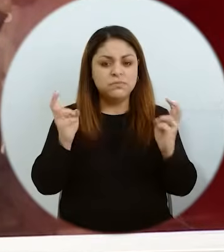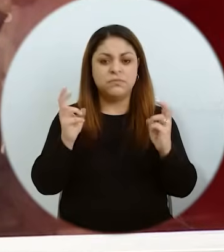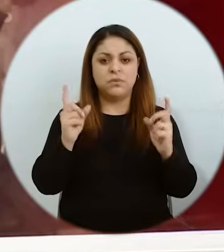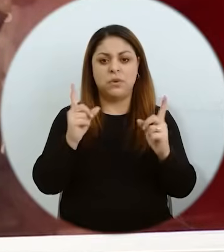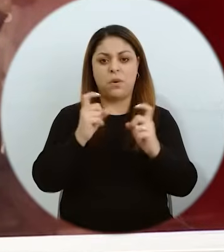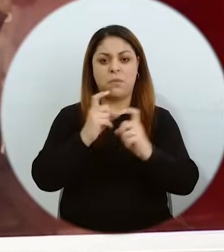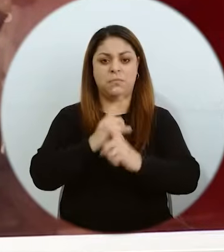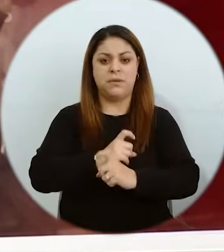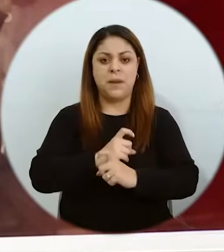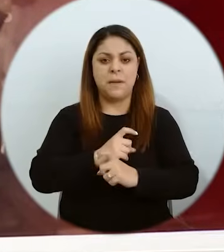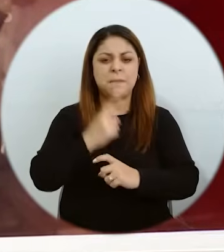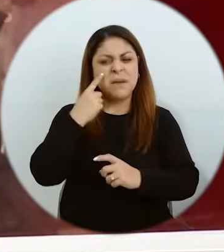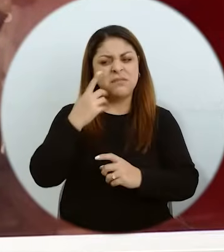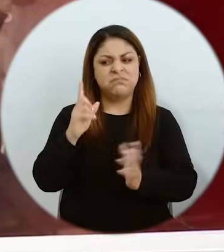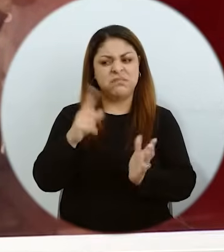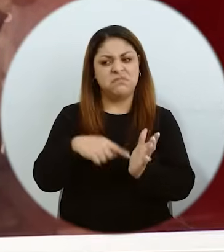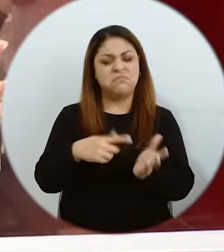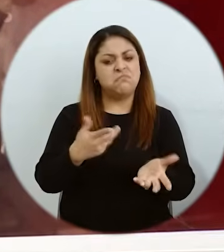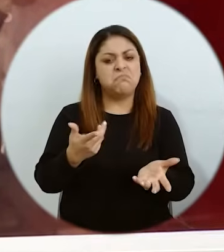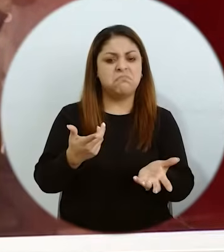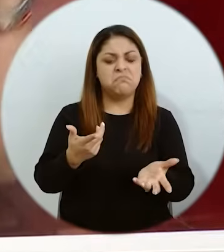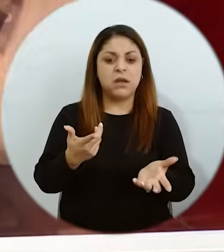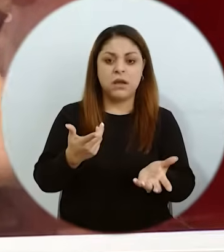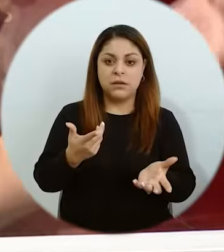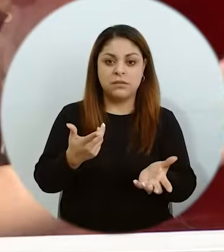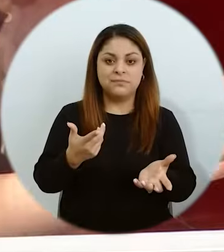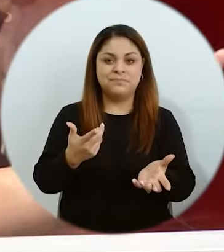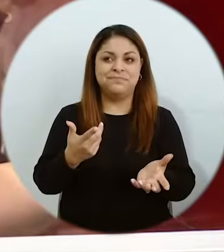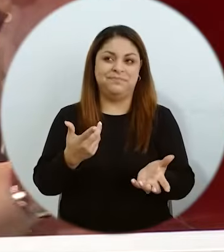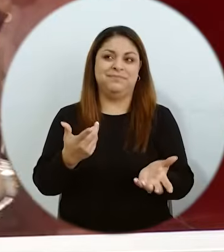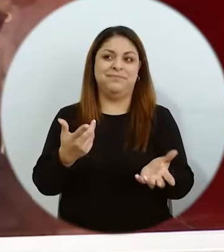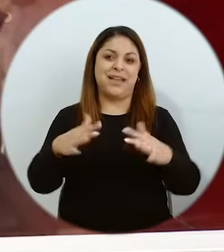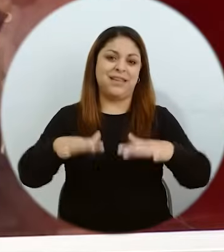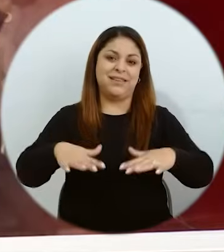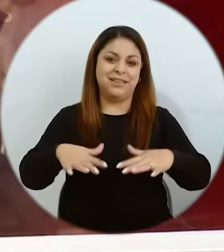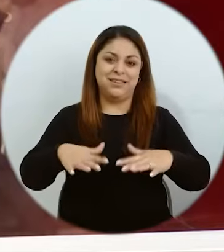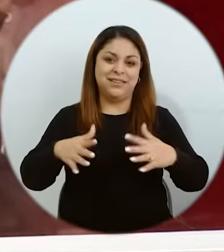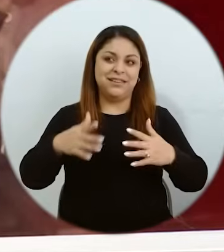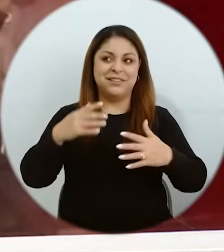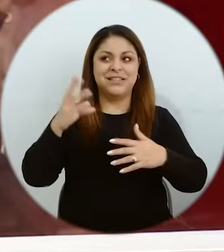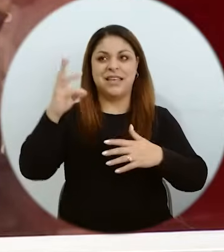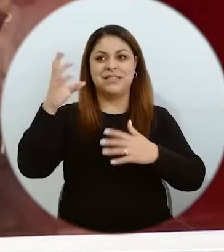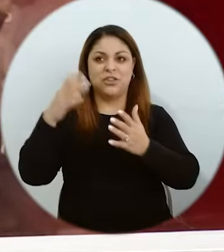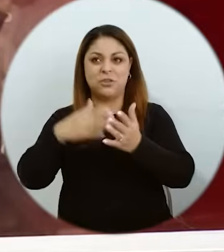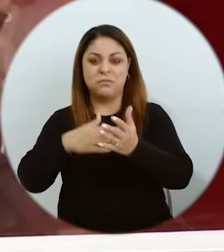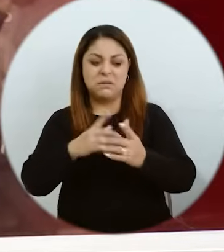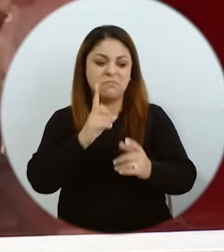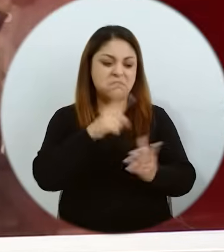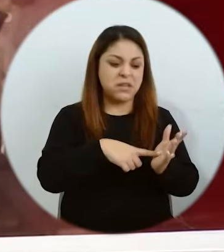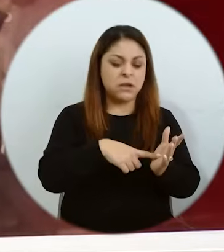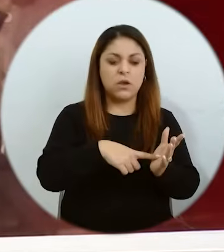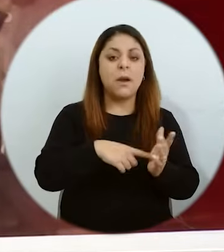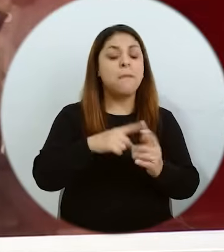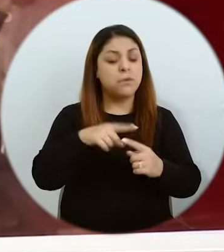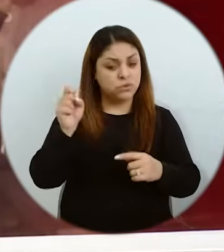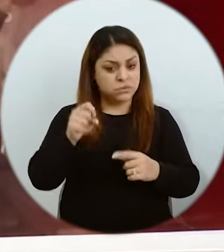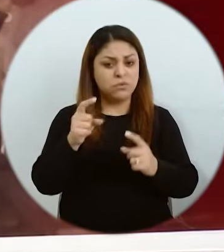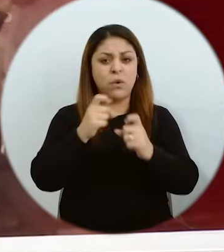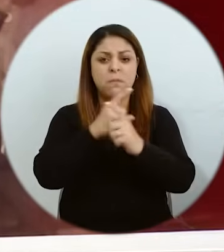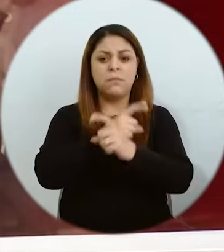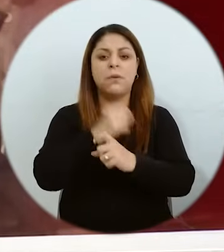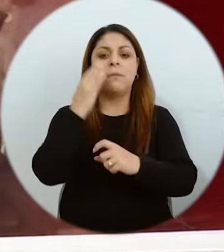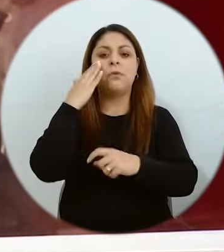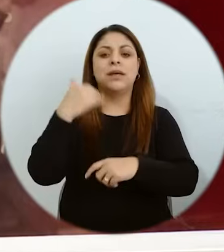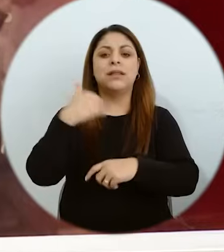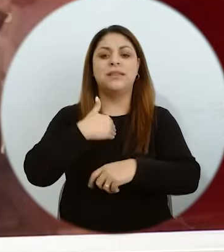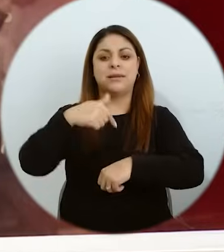compleja. Parecería que 1,000 no es, en el mundo de los 600,000 no es tanto, pero es muy compleja porque